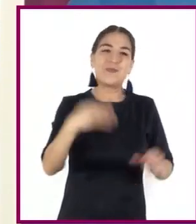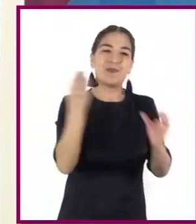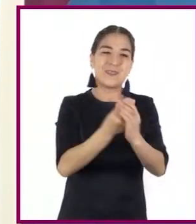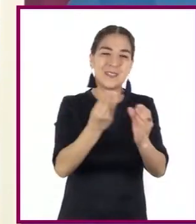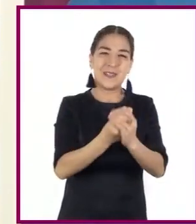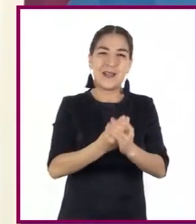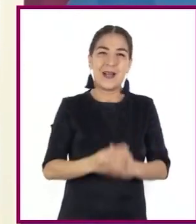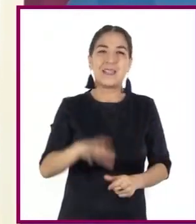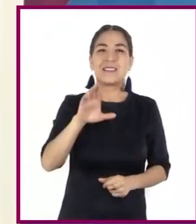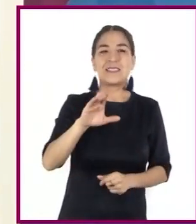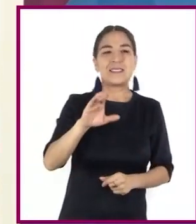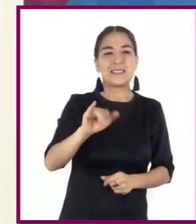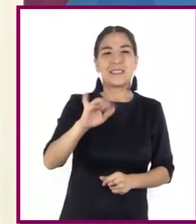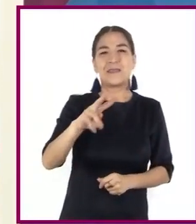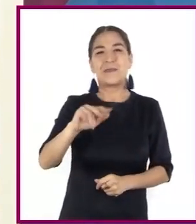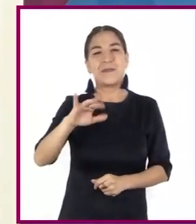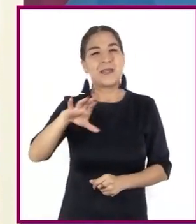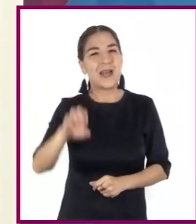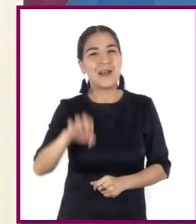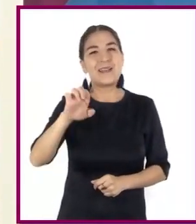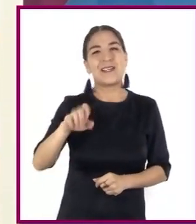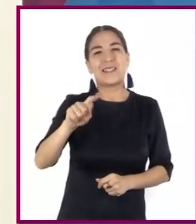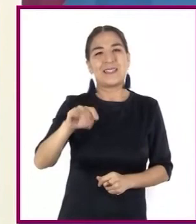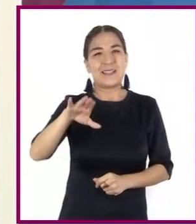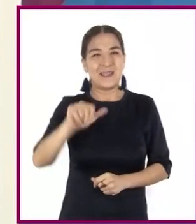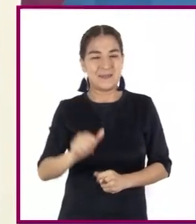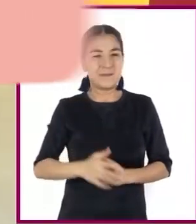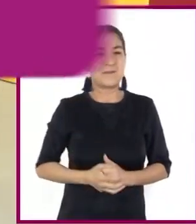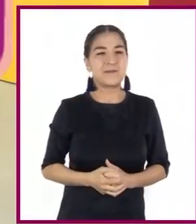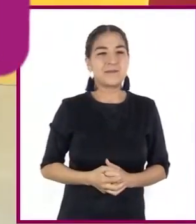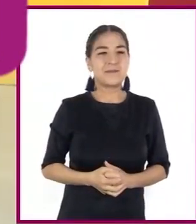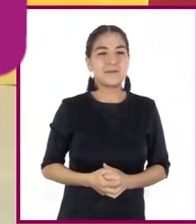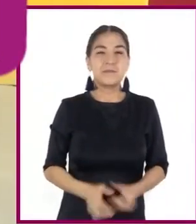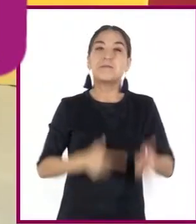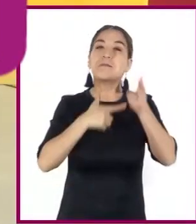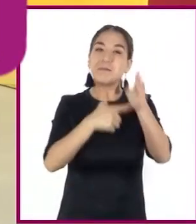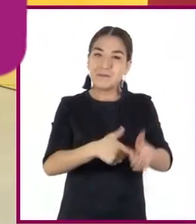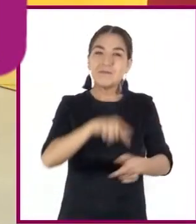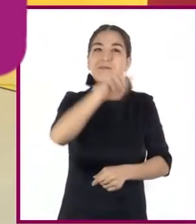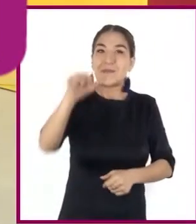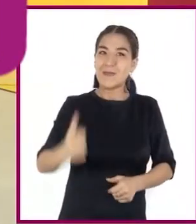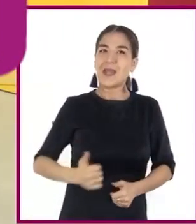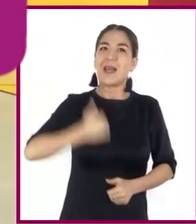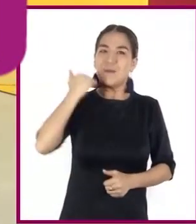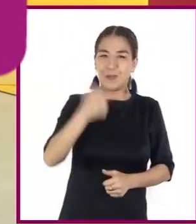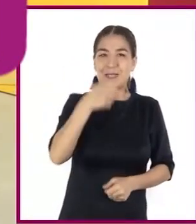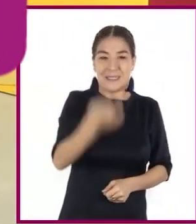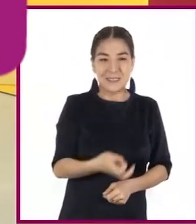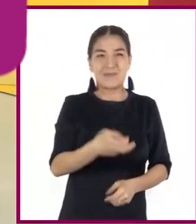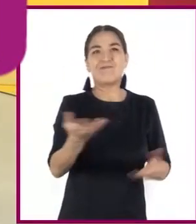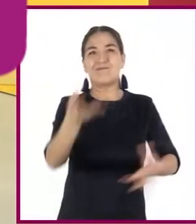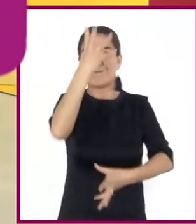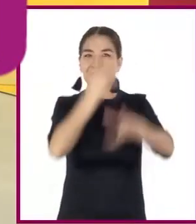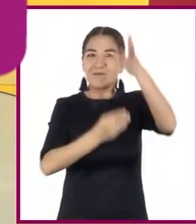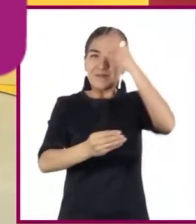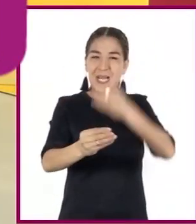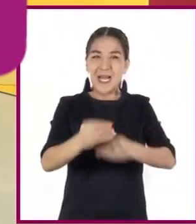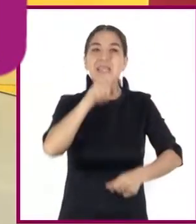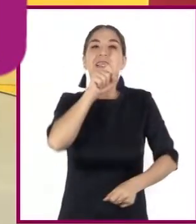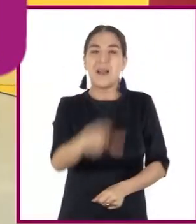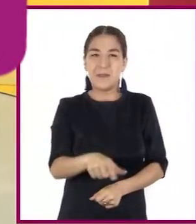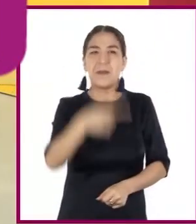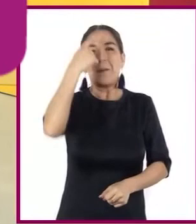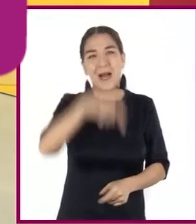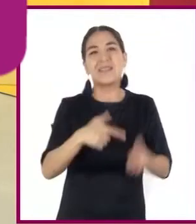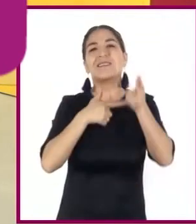de la asignatura Formación Cívica y Ética. Continúen aprovechando esta ventana y por supuesto a